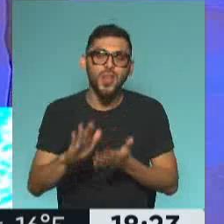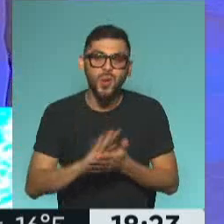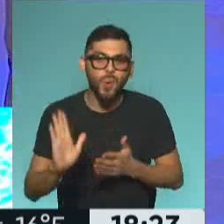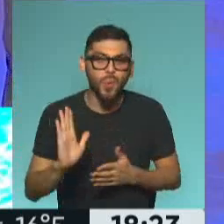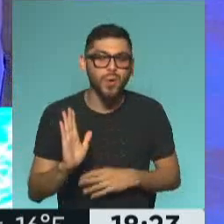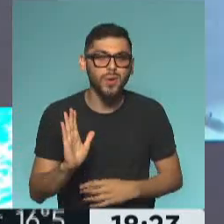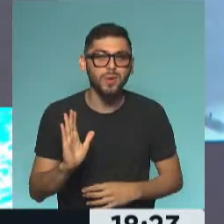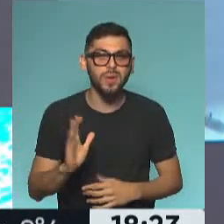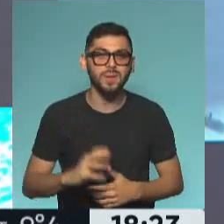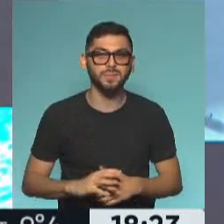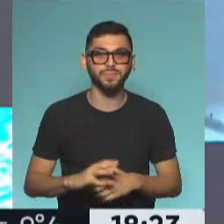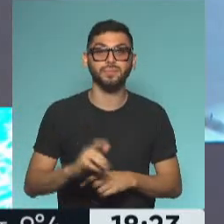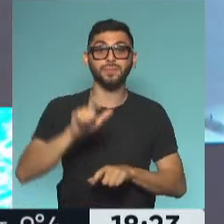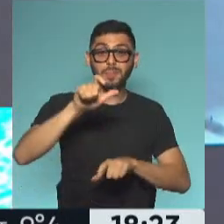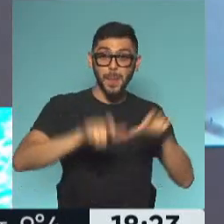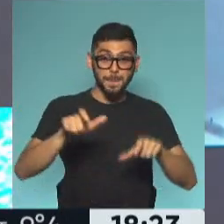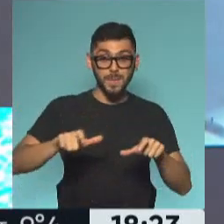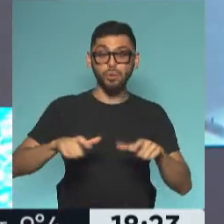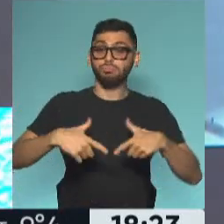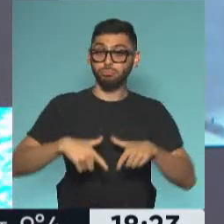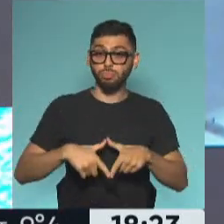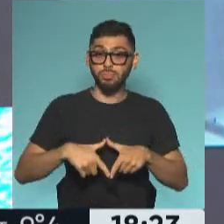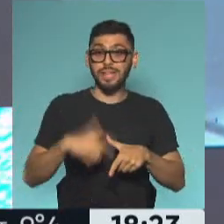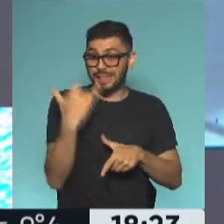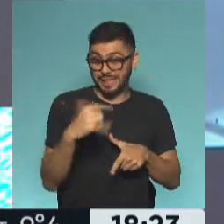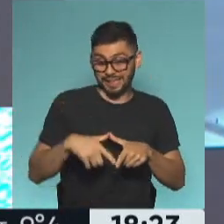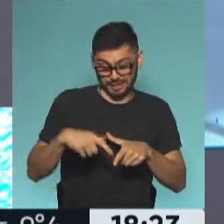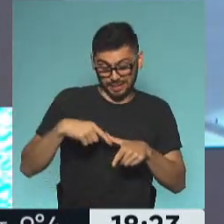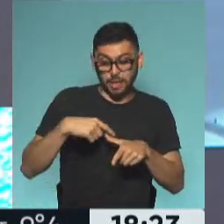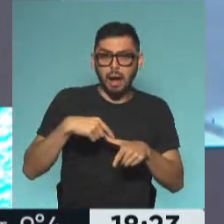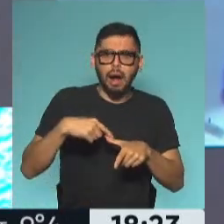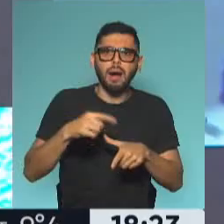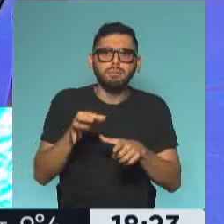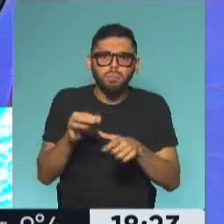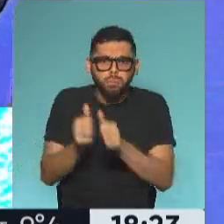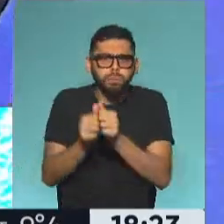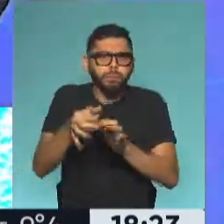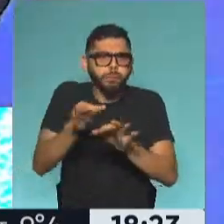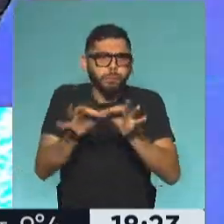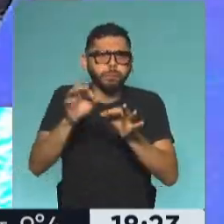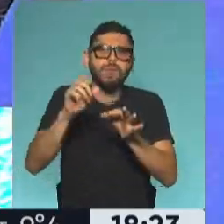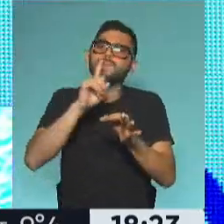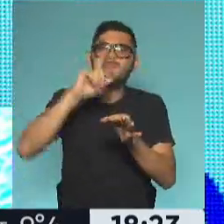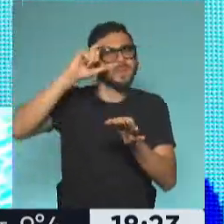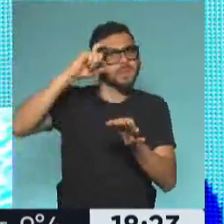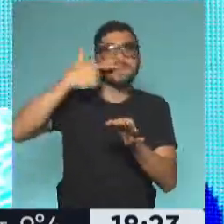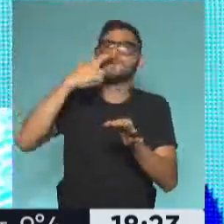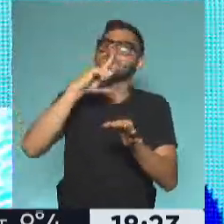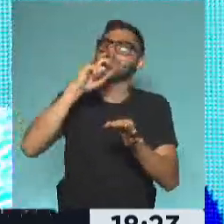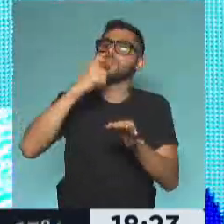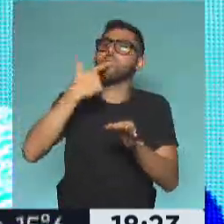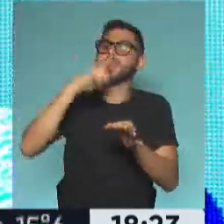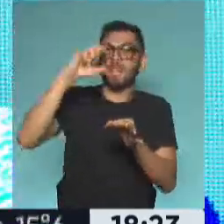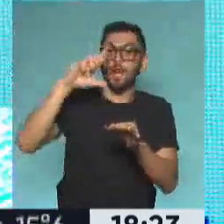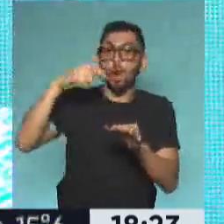pregunta. ¿Las personas con vulva tienen testosterona? La respuesta por parte del equipo